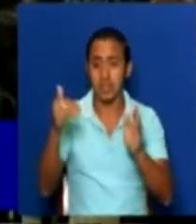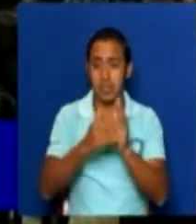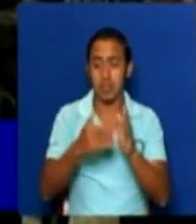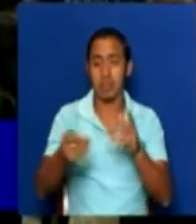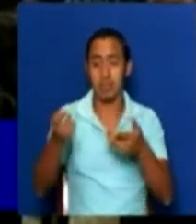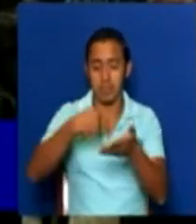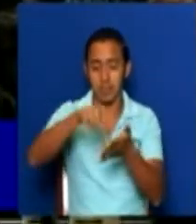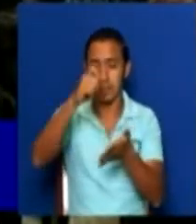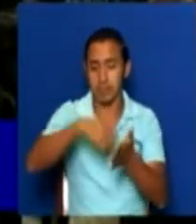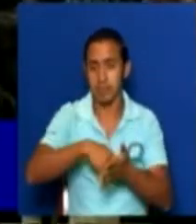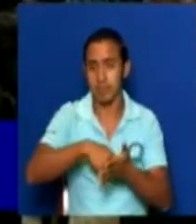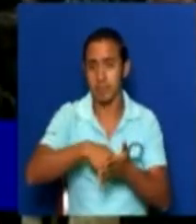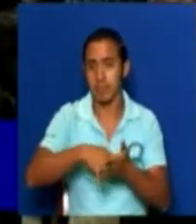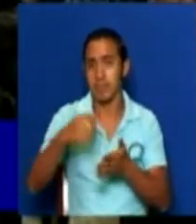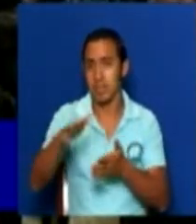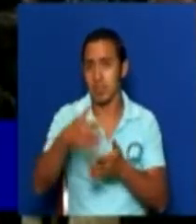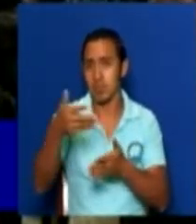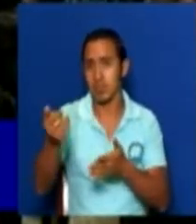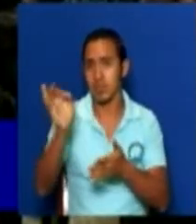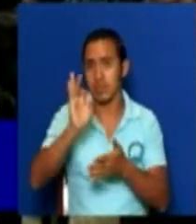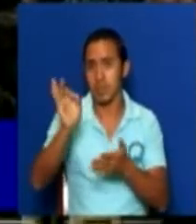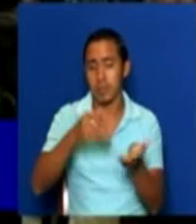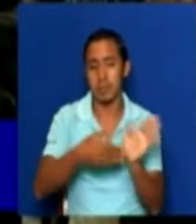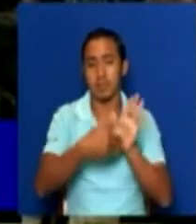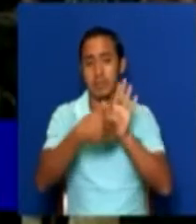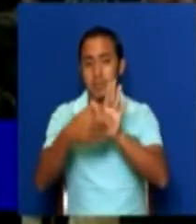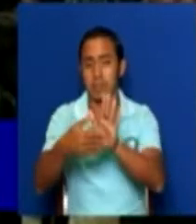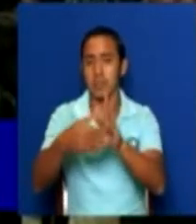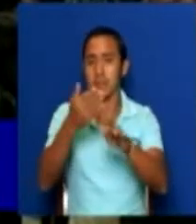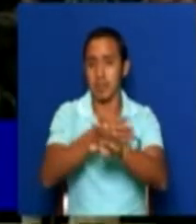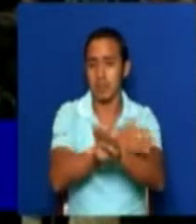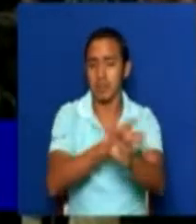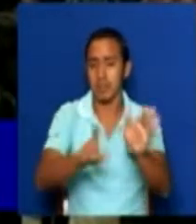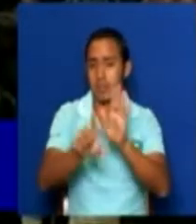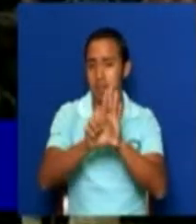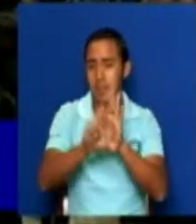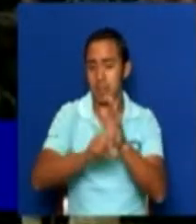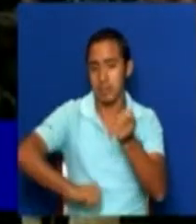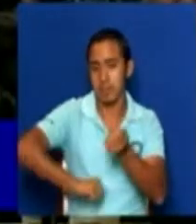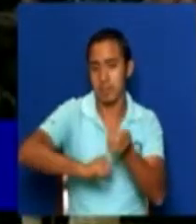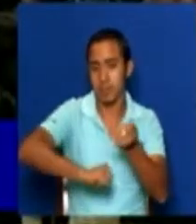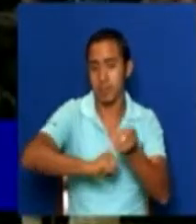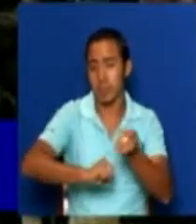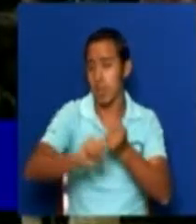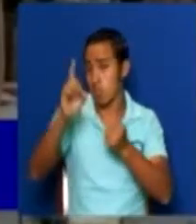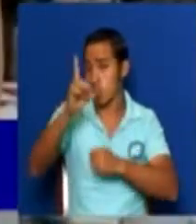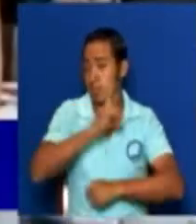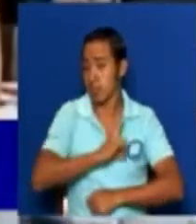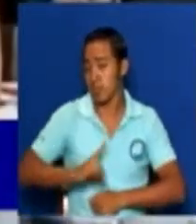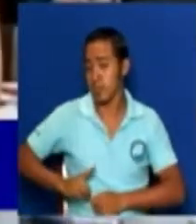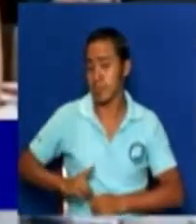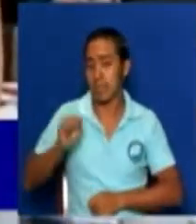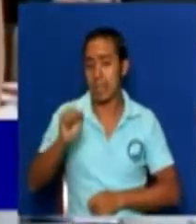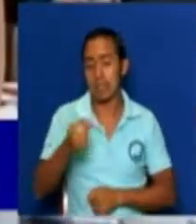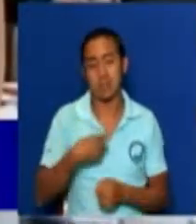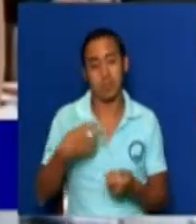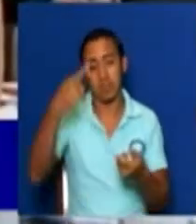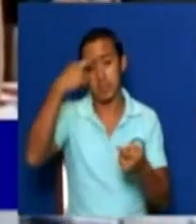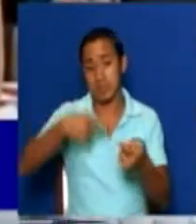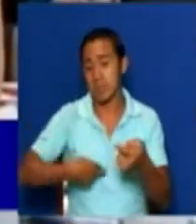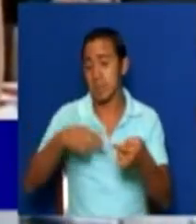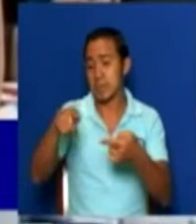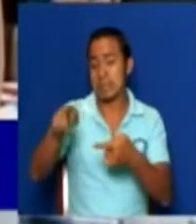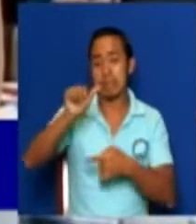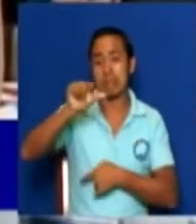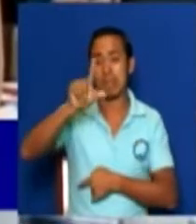firmas, también hay otra vía que es presentar el anteproyecto de ley respaldado por un diputado. Entonces, esto está en las manos del licenciado